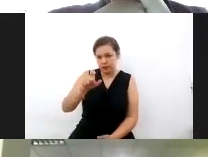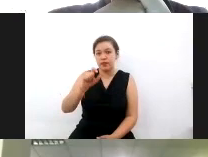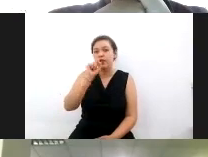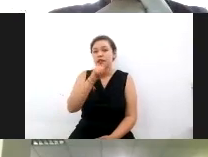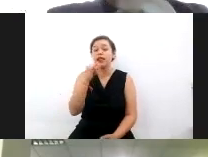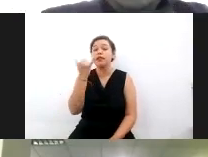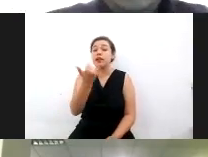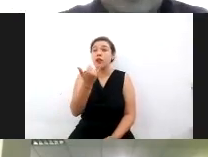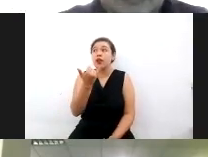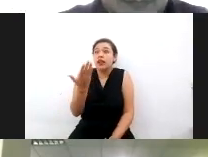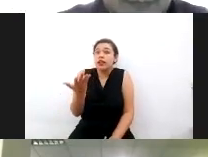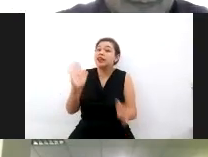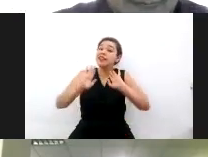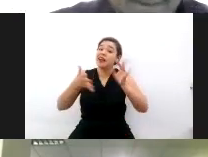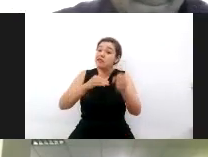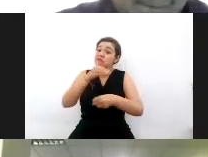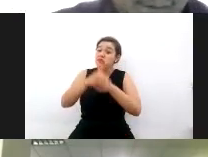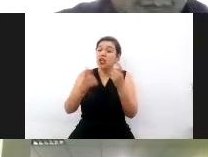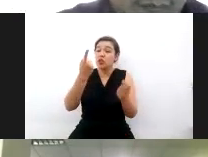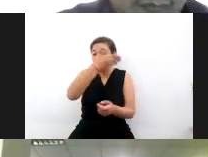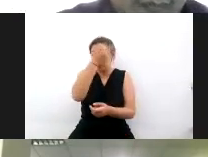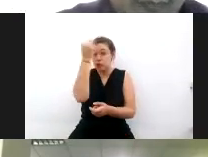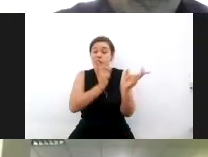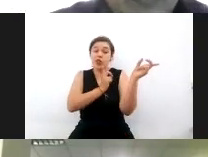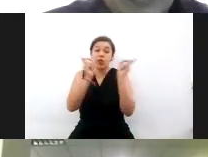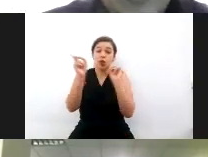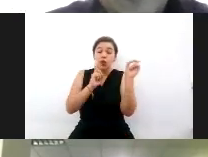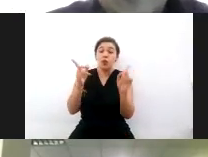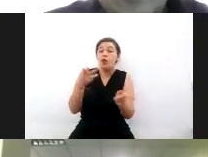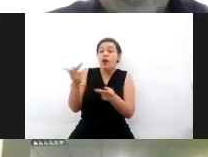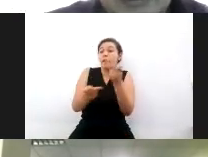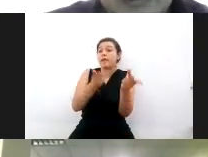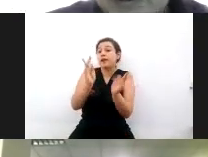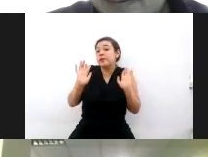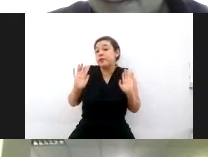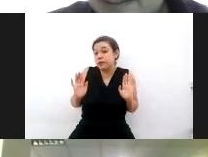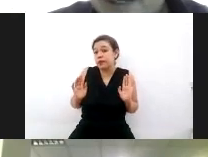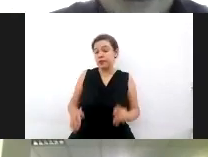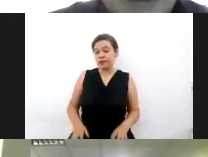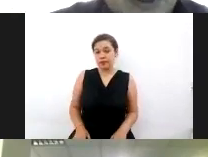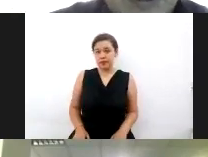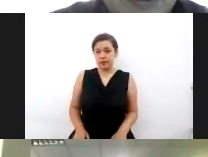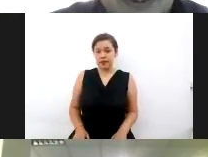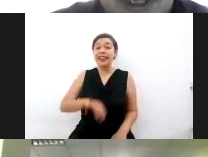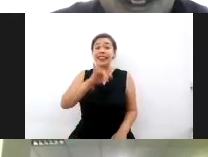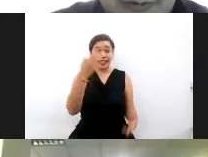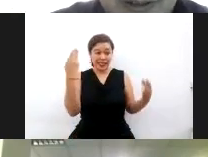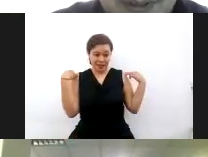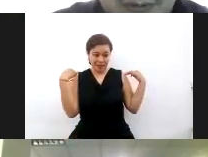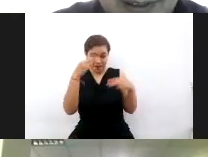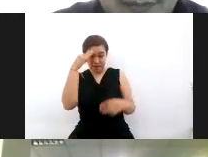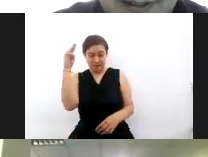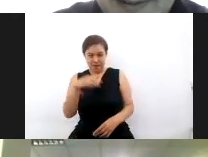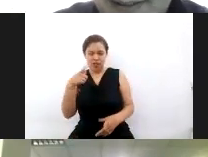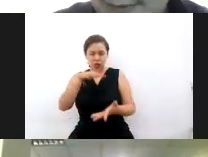Y pues eso sería todo. No sé si tengan alguna duda o alguna pregunta. Sí, maestra, le voy a dar lectura de